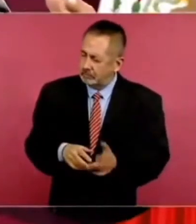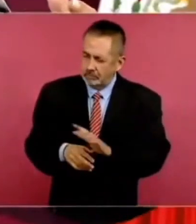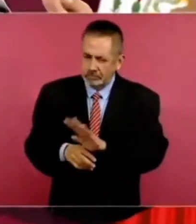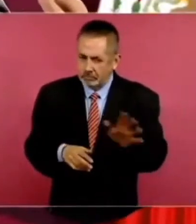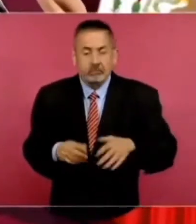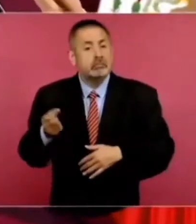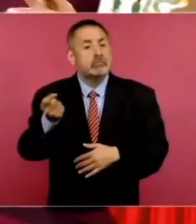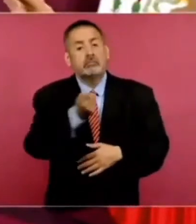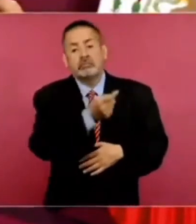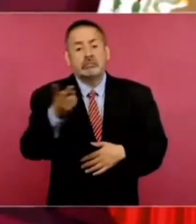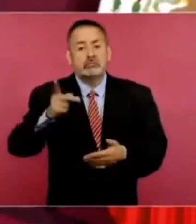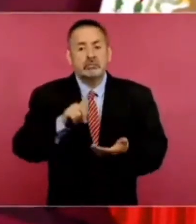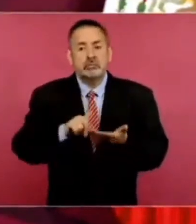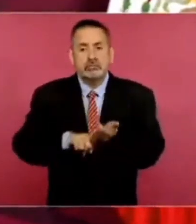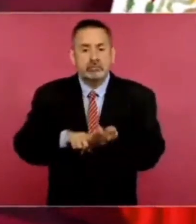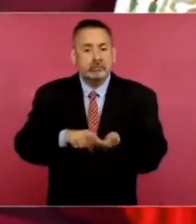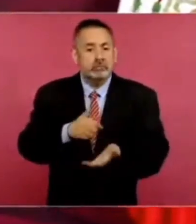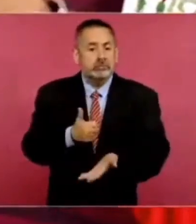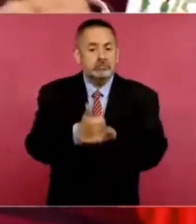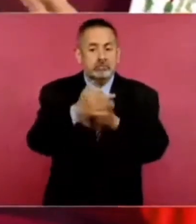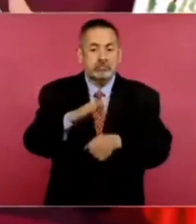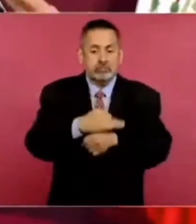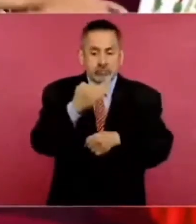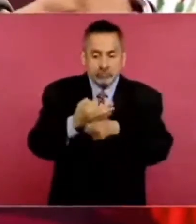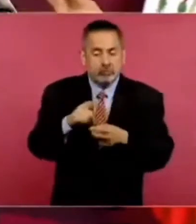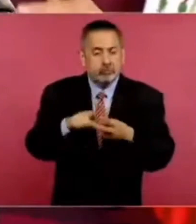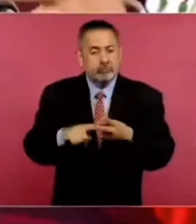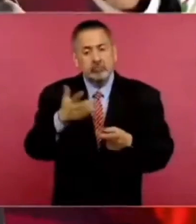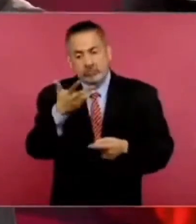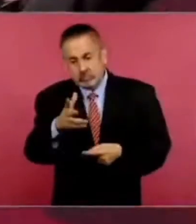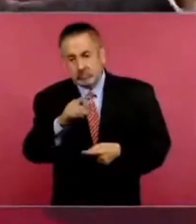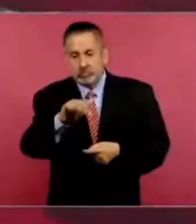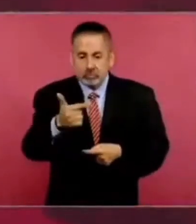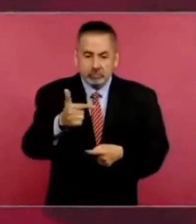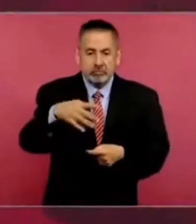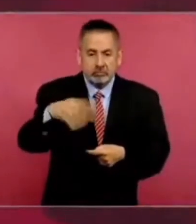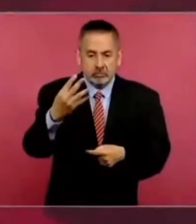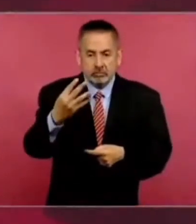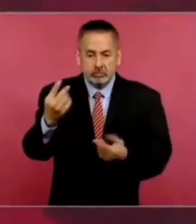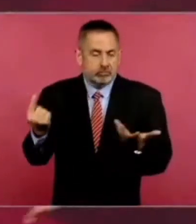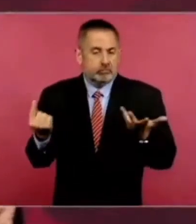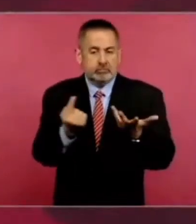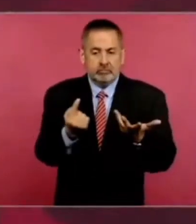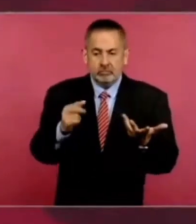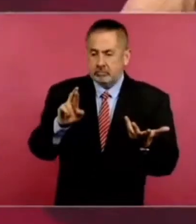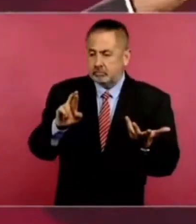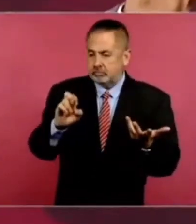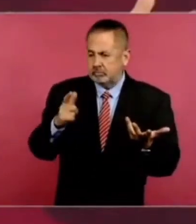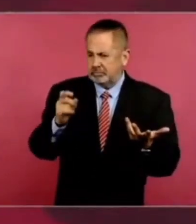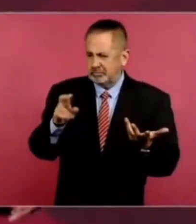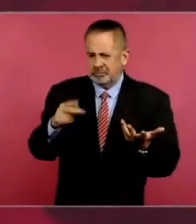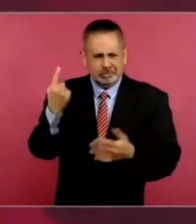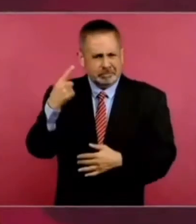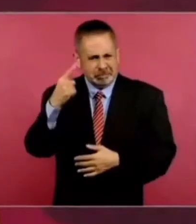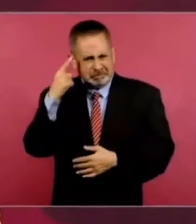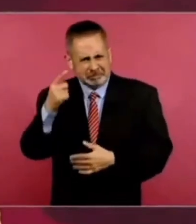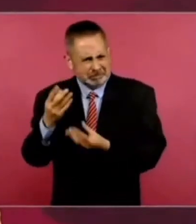ayuntamientos con 10, 12, 14, 15 regidores. ¿Qué es eso?